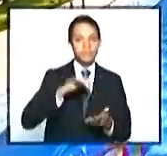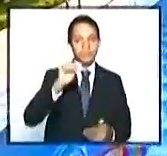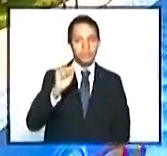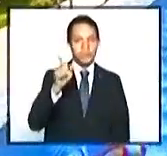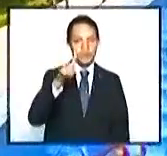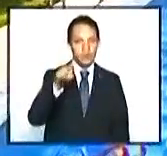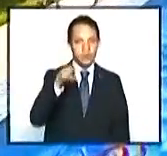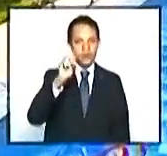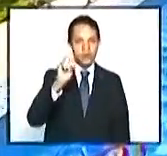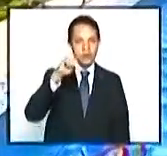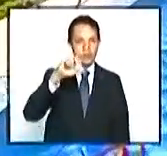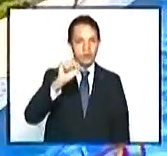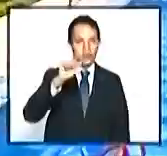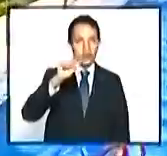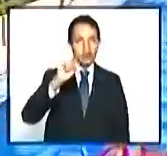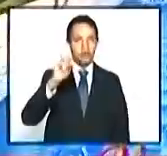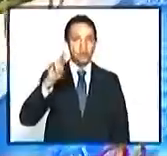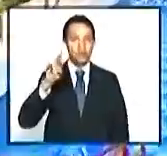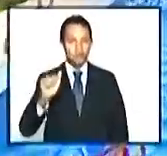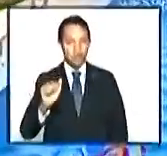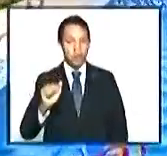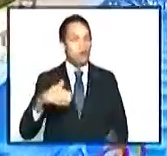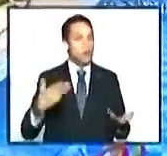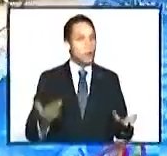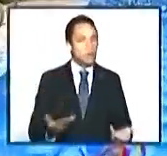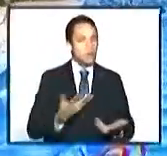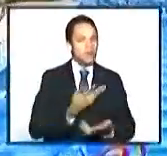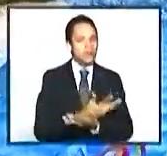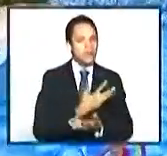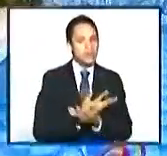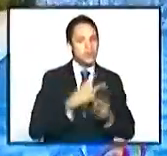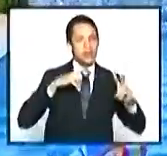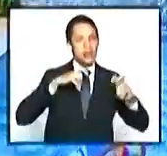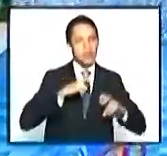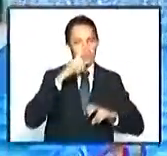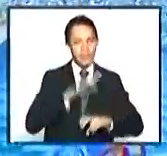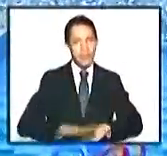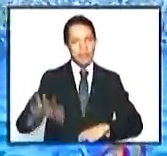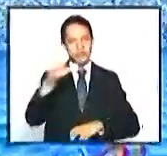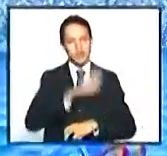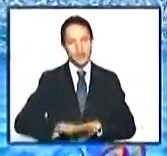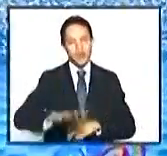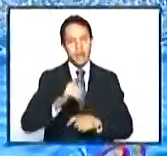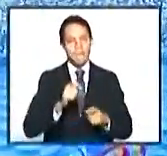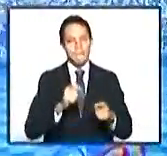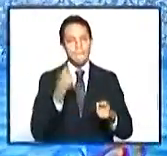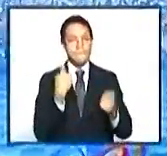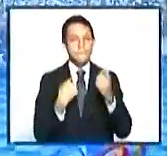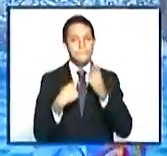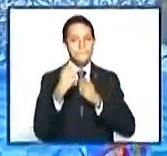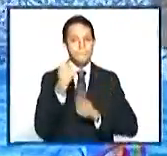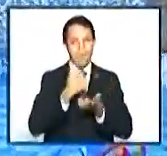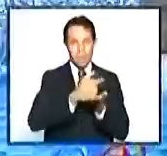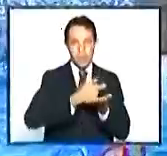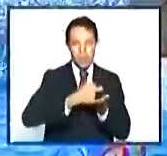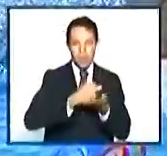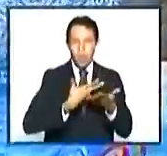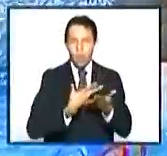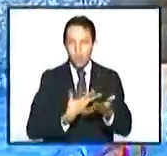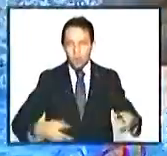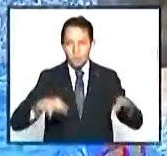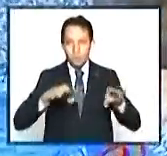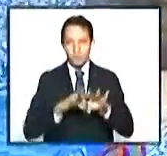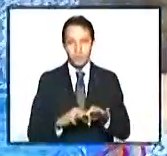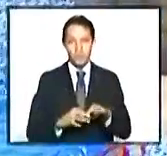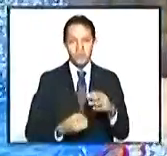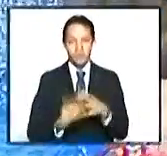asociación de naturópatas a nivel nacional, tiendas naturistas y todo lo que tenga que ver con productos naturales, y